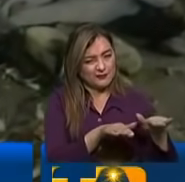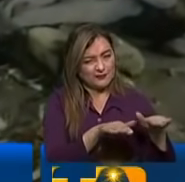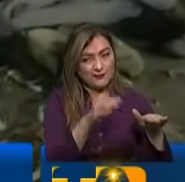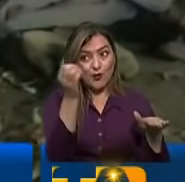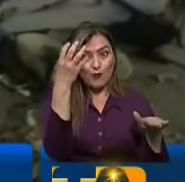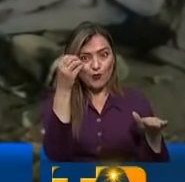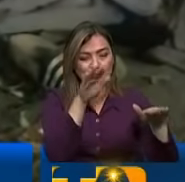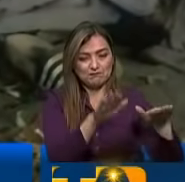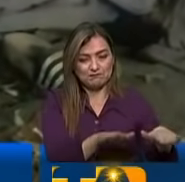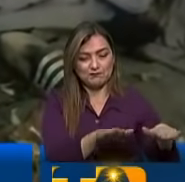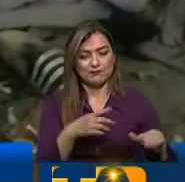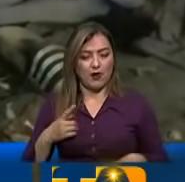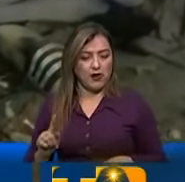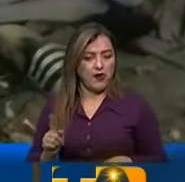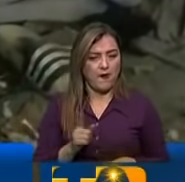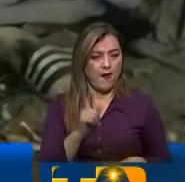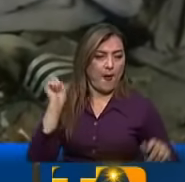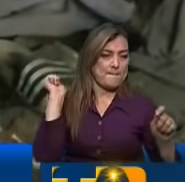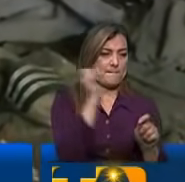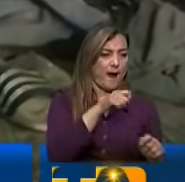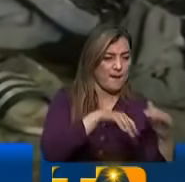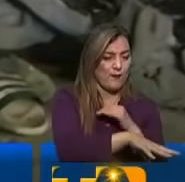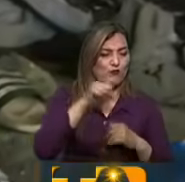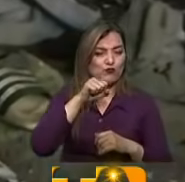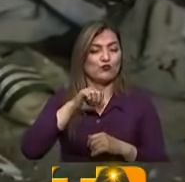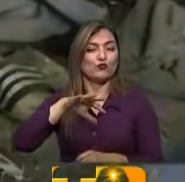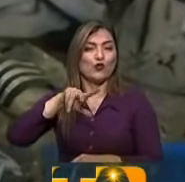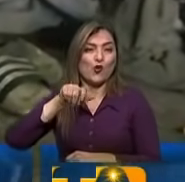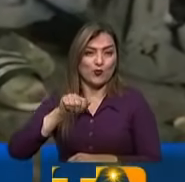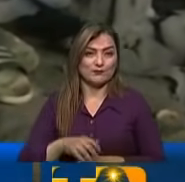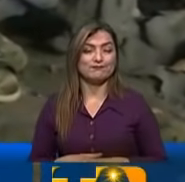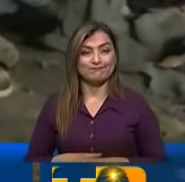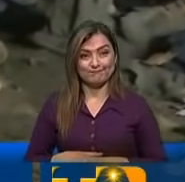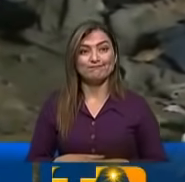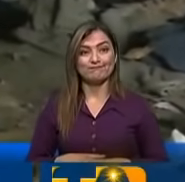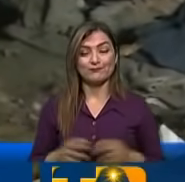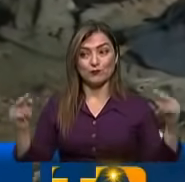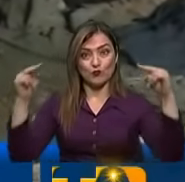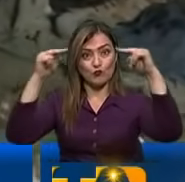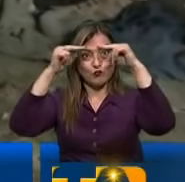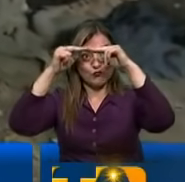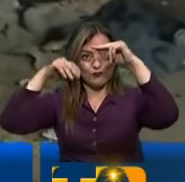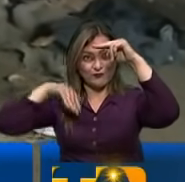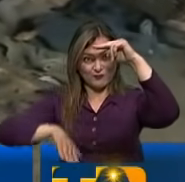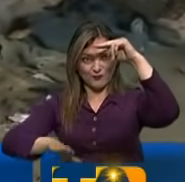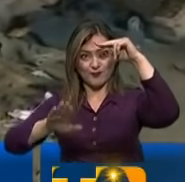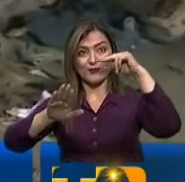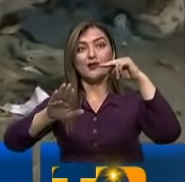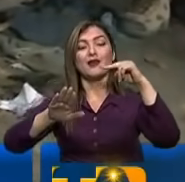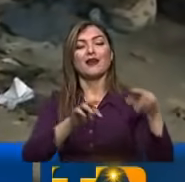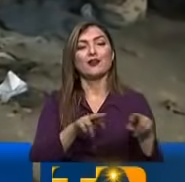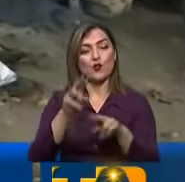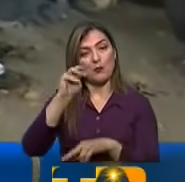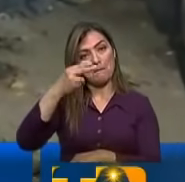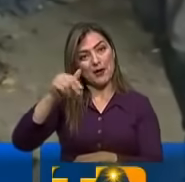Esto cabe recalcar a los amigos televidentes que nosotros nos encontramos justamente debajo del puente sobre la quebrada del río Machángara para contarles